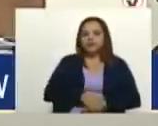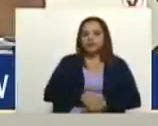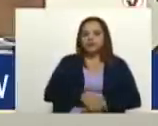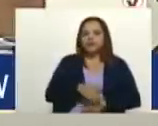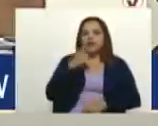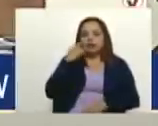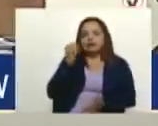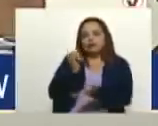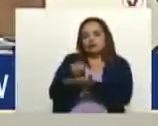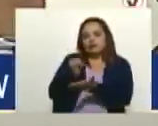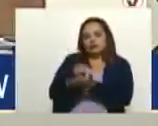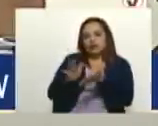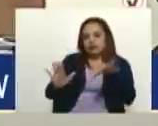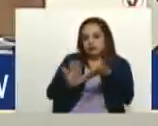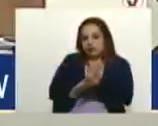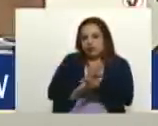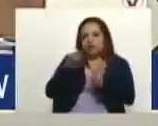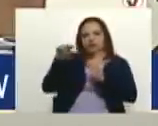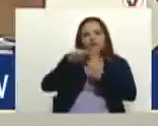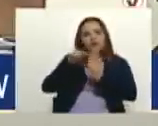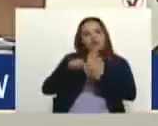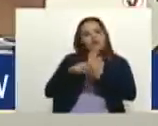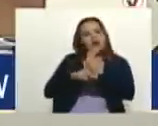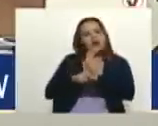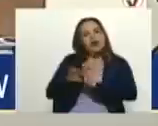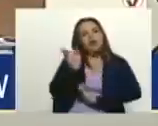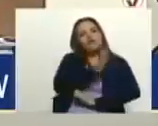con respecto a las reglas